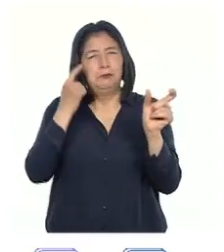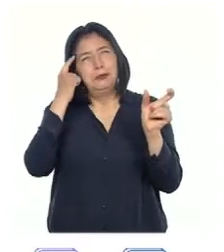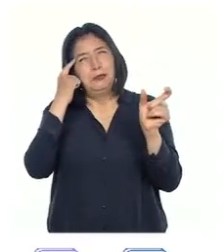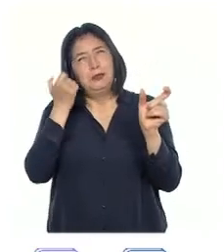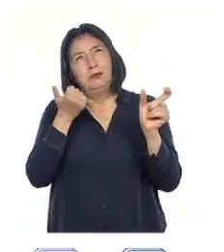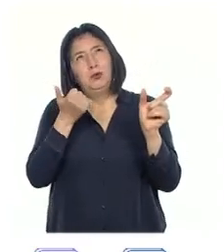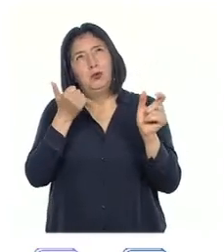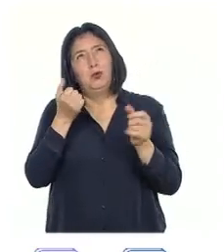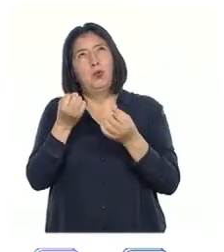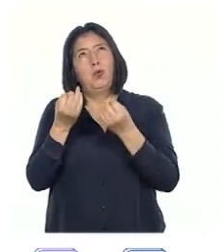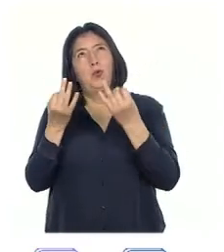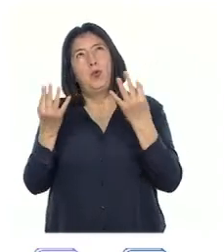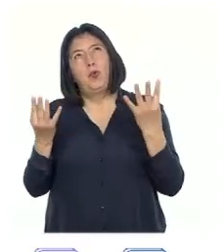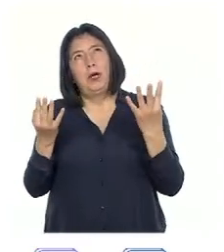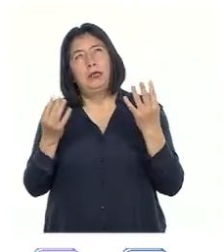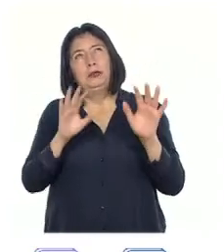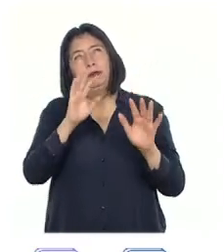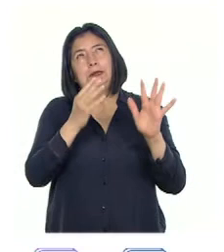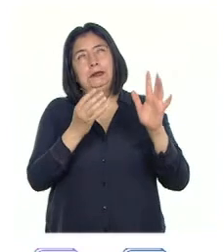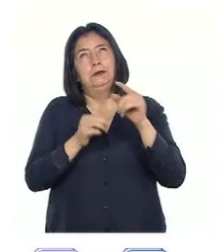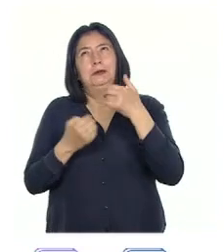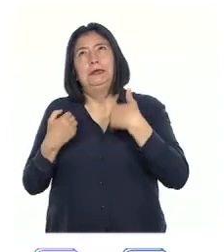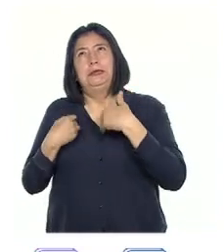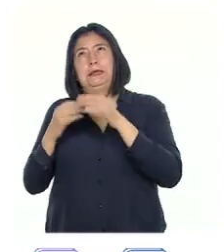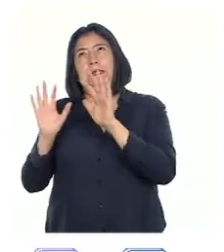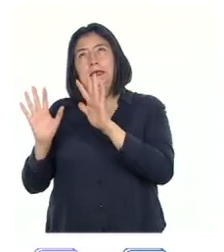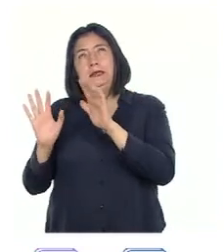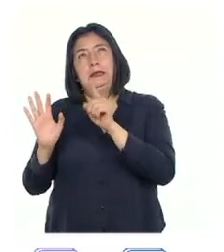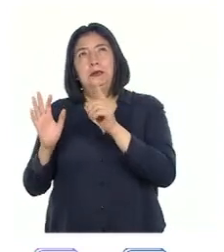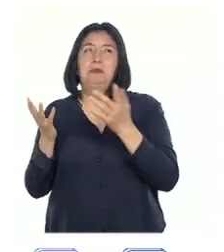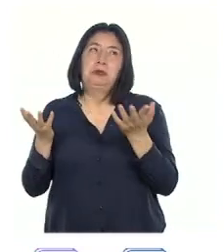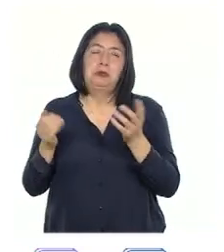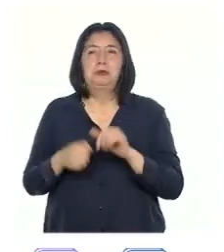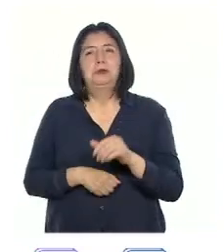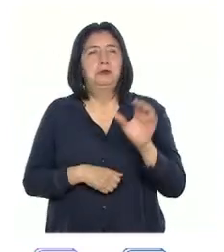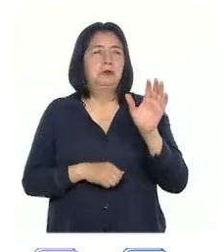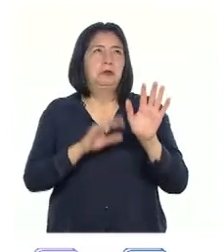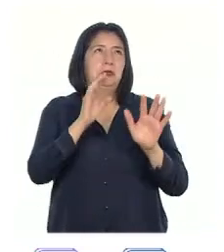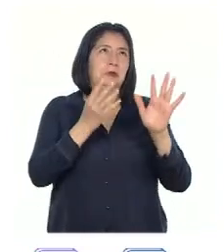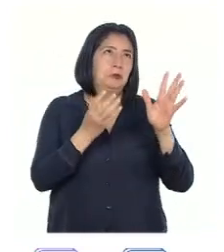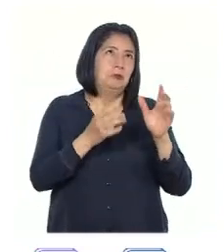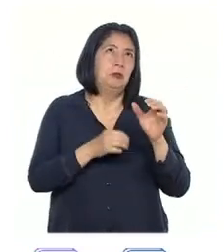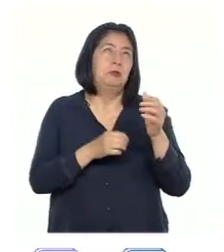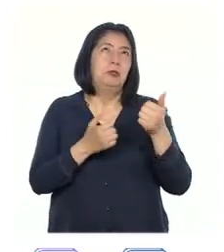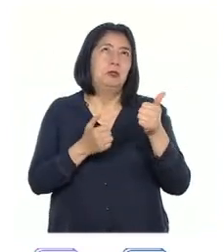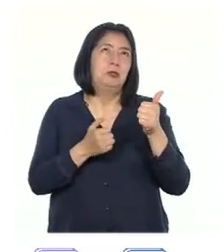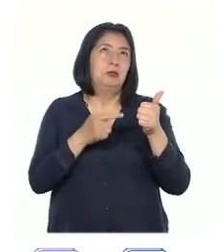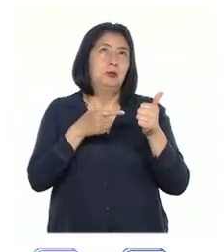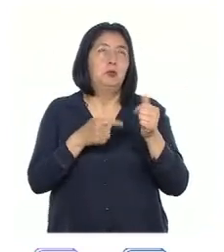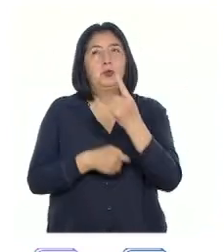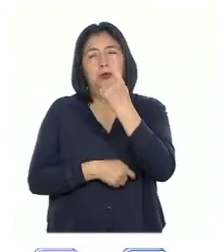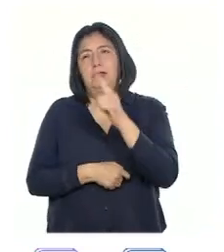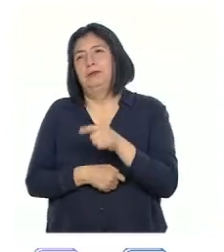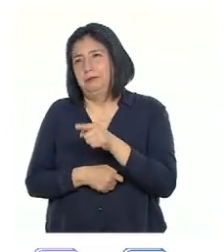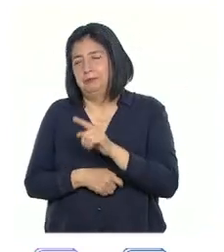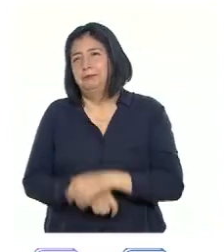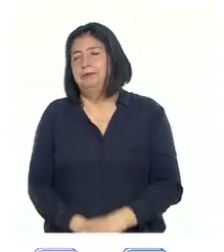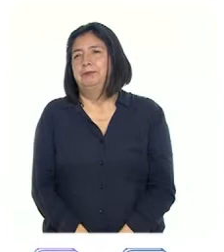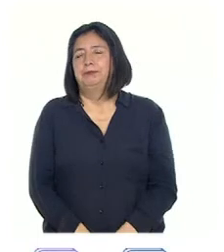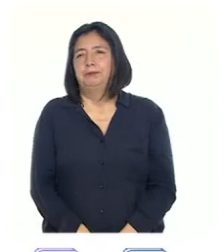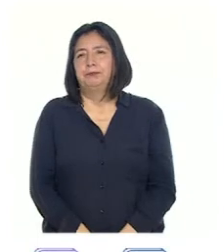pensamos, ¿cuántas veces 19 contiene 10? Y bueno, 19 contiene 10 una vez.